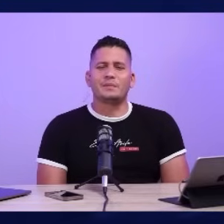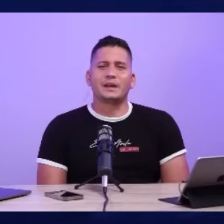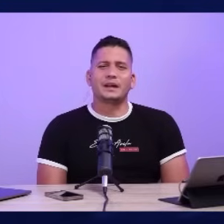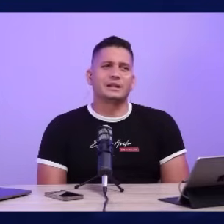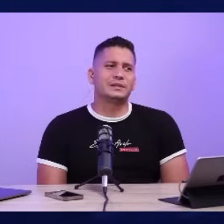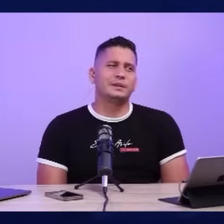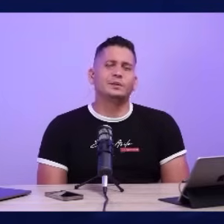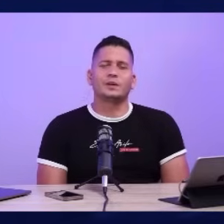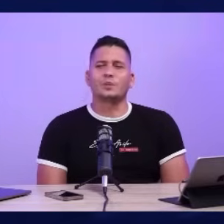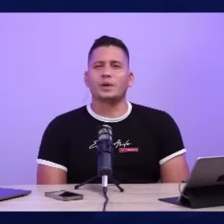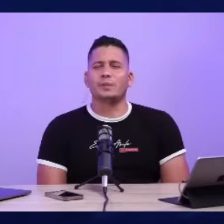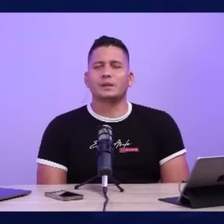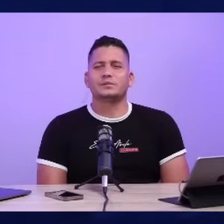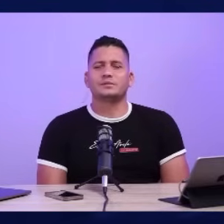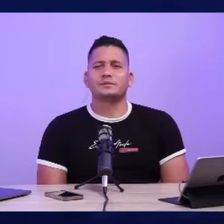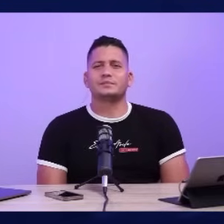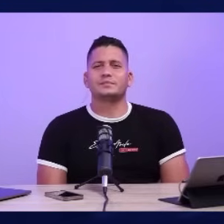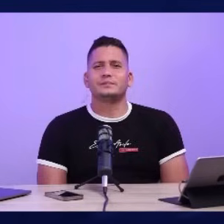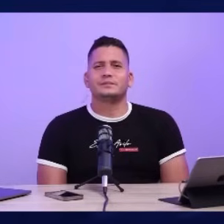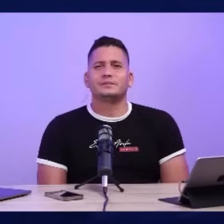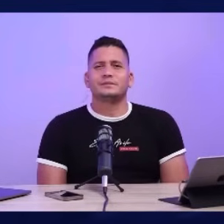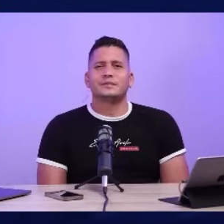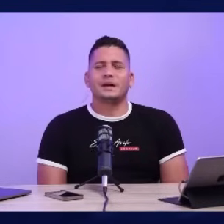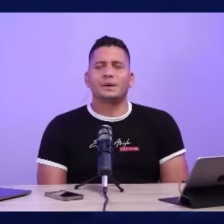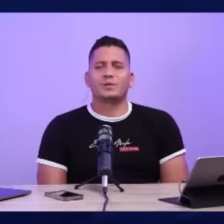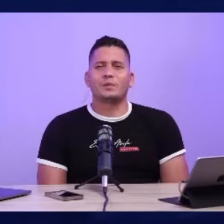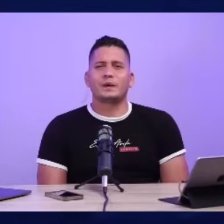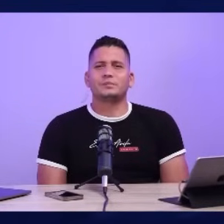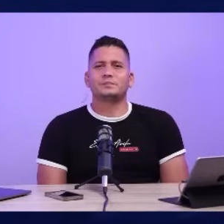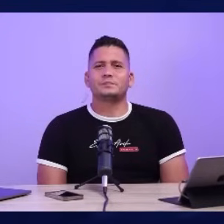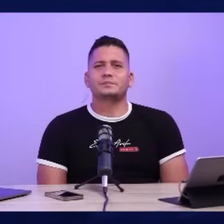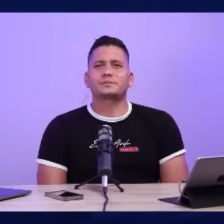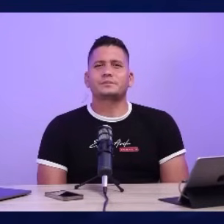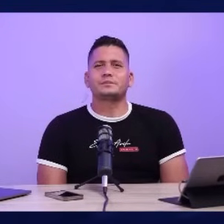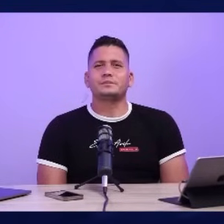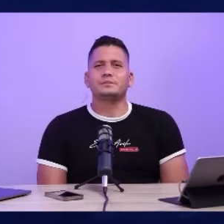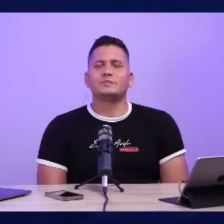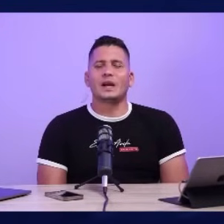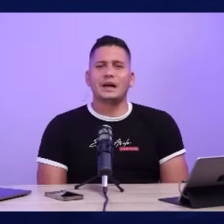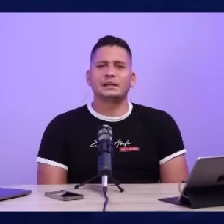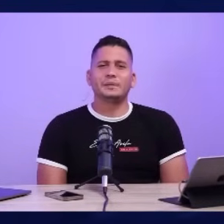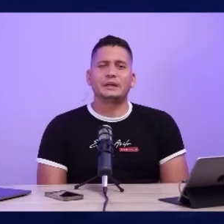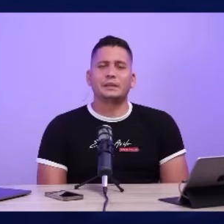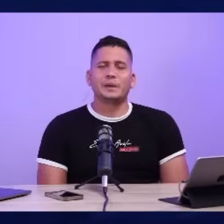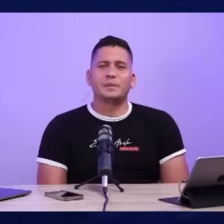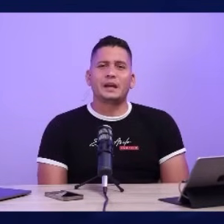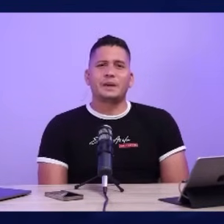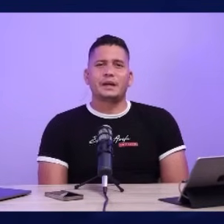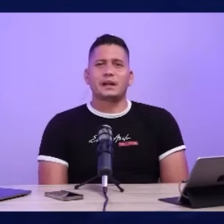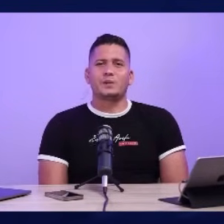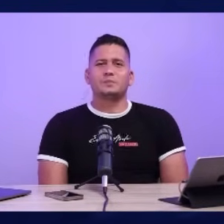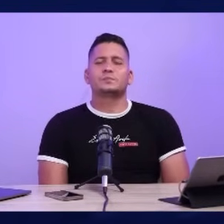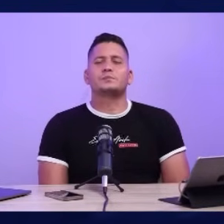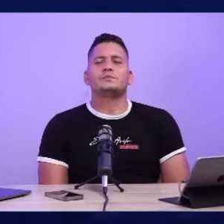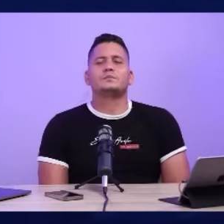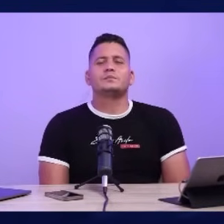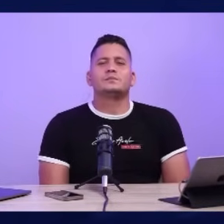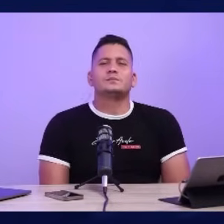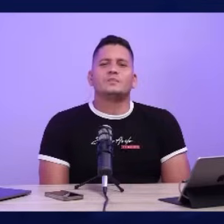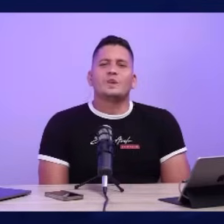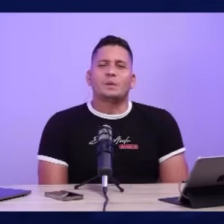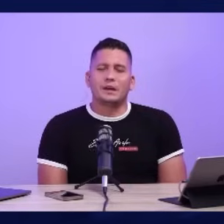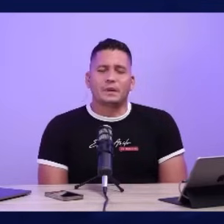cambien el castigo que no puede más a ver cuál más Ah mira este meme es americano